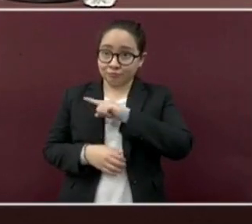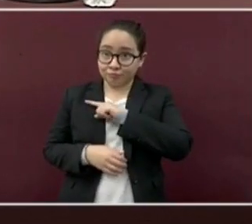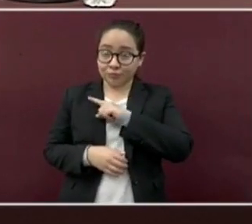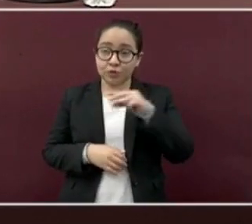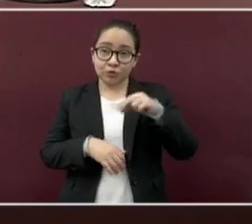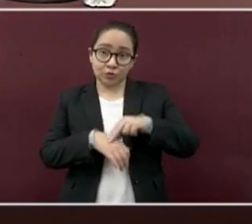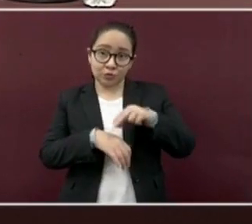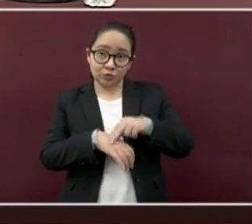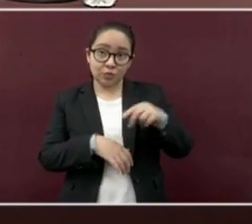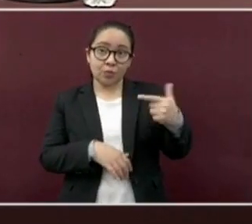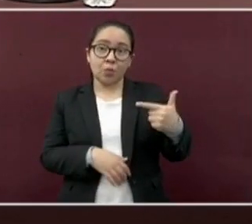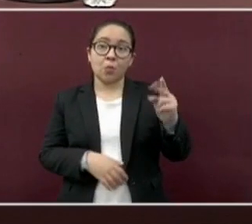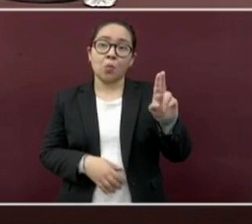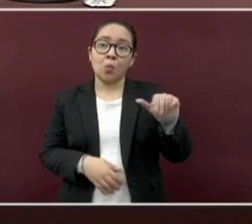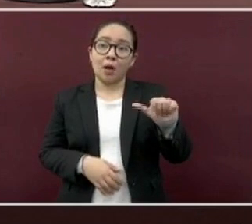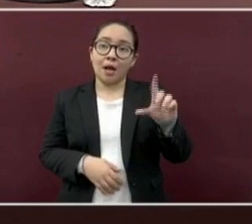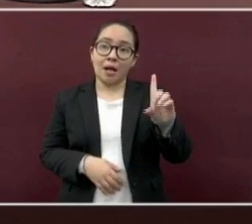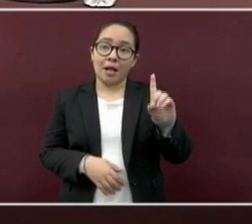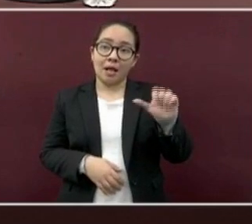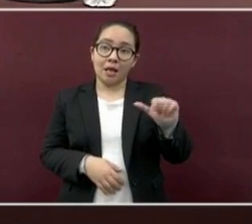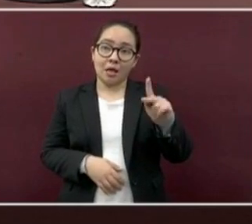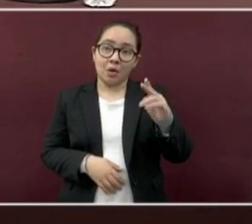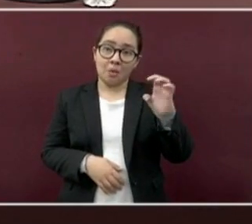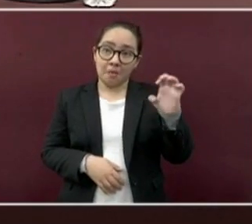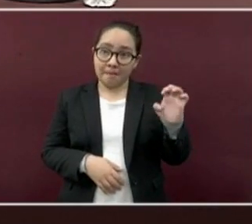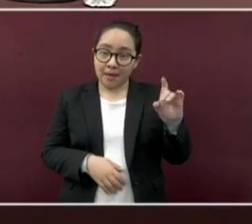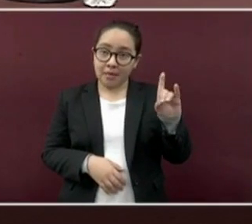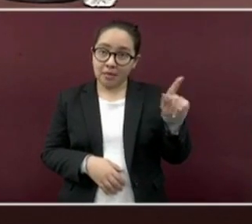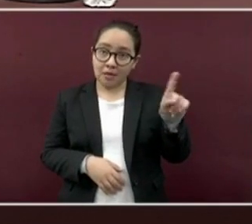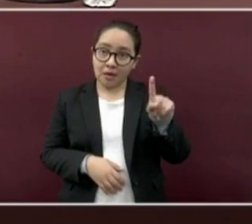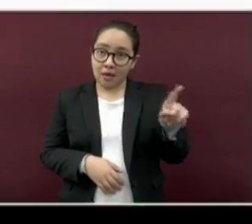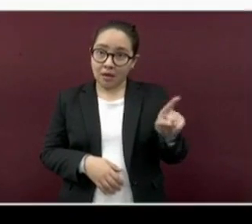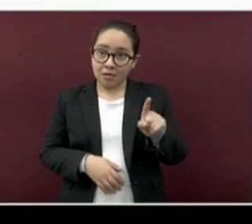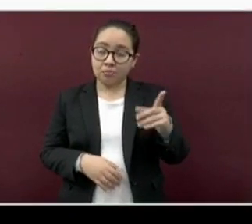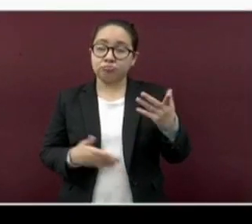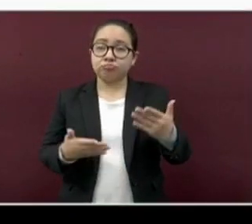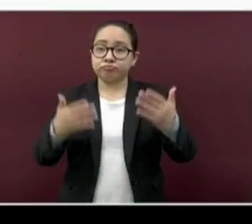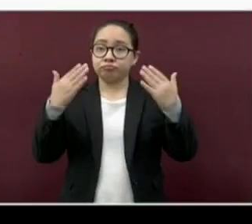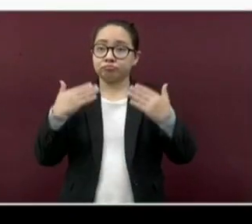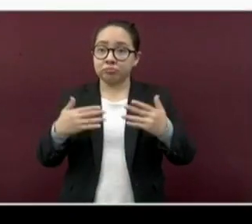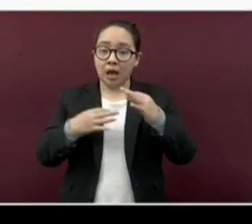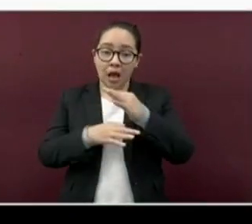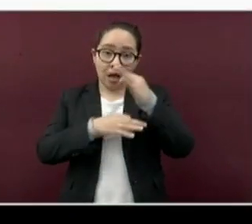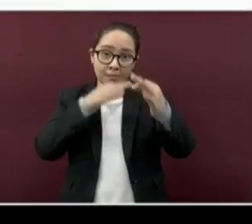doctora Guadalupe Díaz del Castillo Flores. Y a continuación vamos a dar el informe número